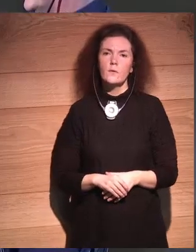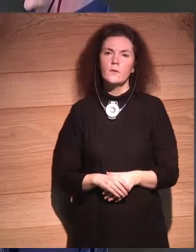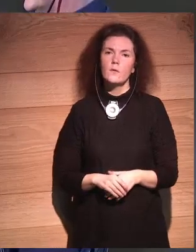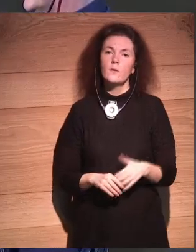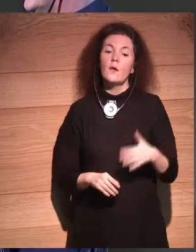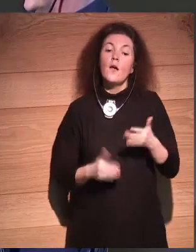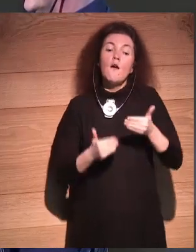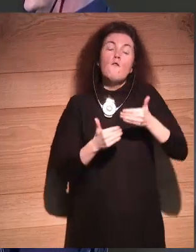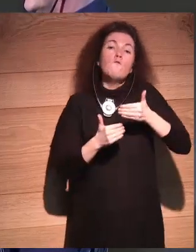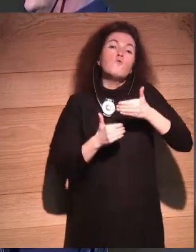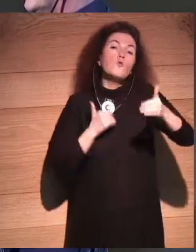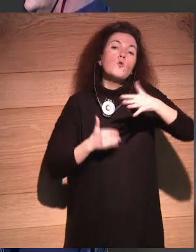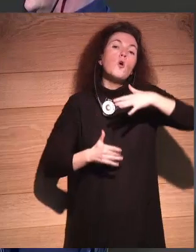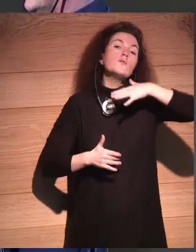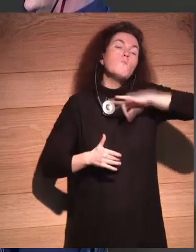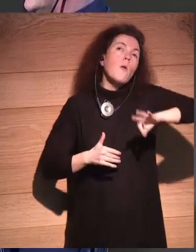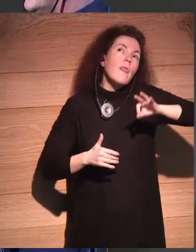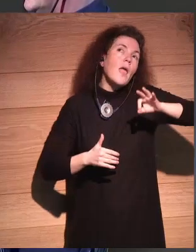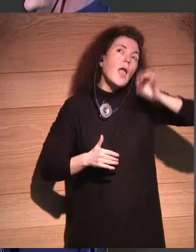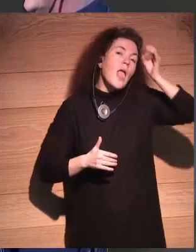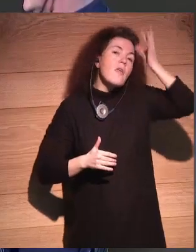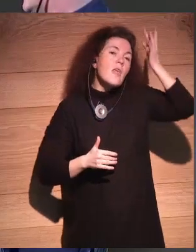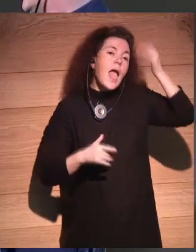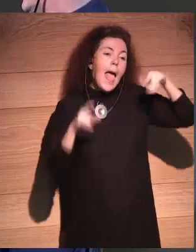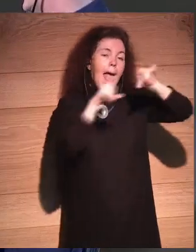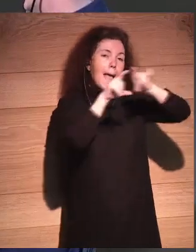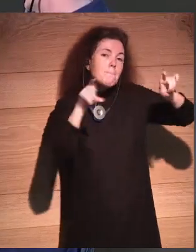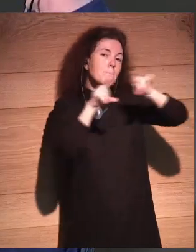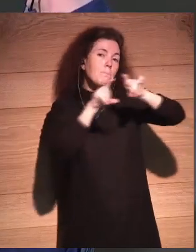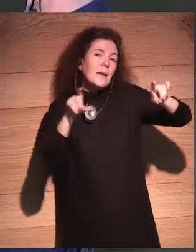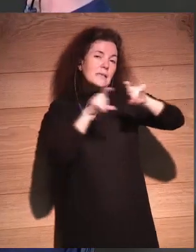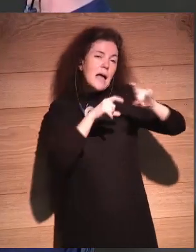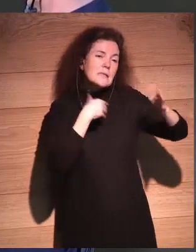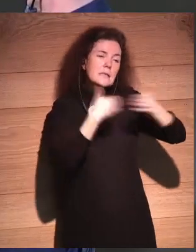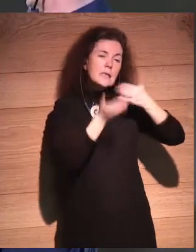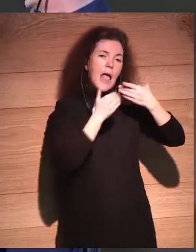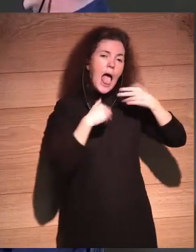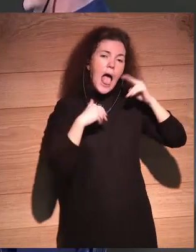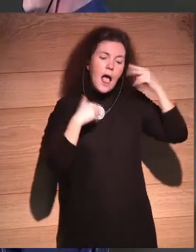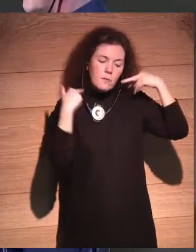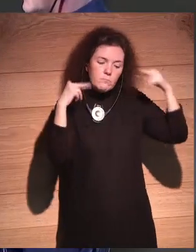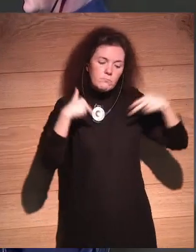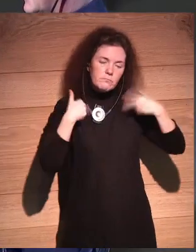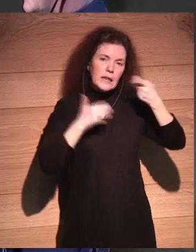En un futuro, en una autorregulación ética de esas empresas de las que has hablado, Facebook o